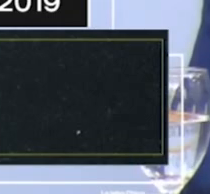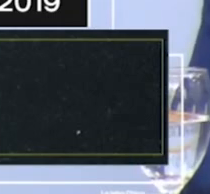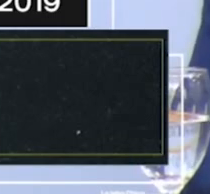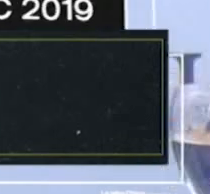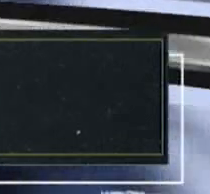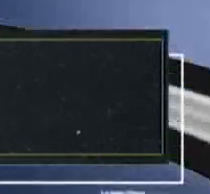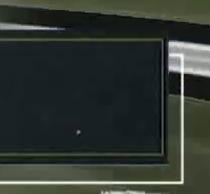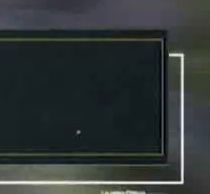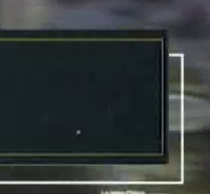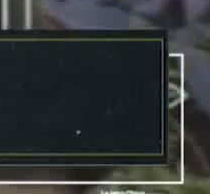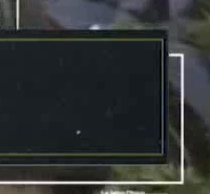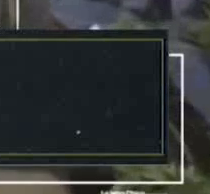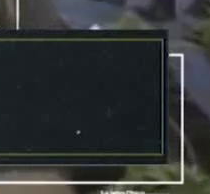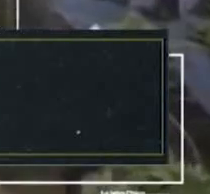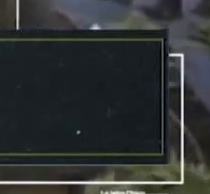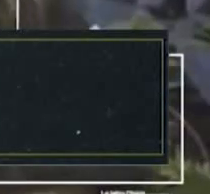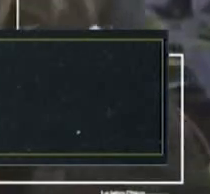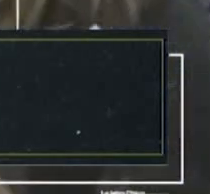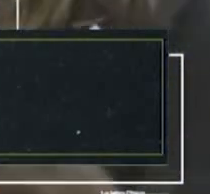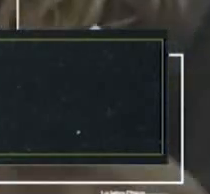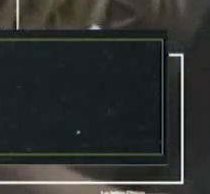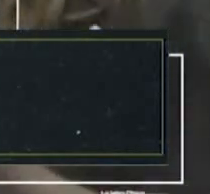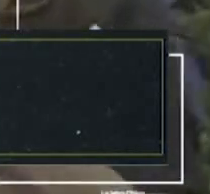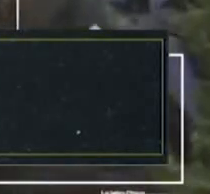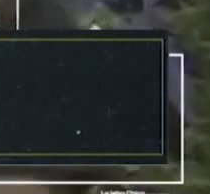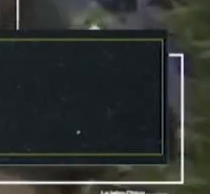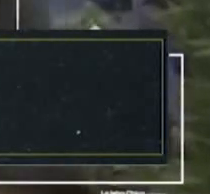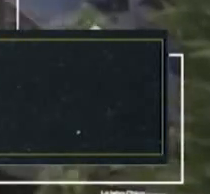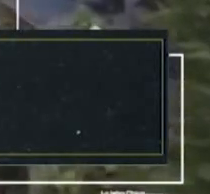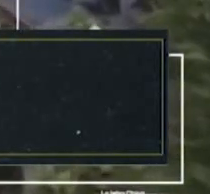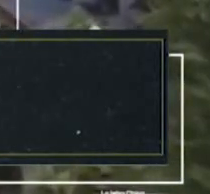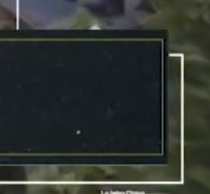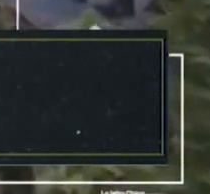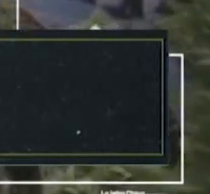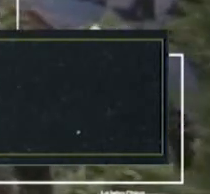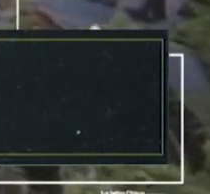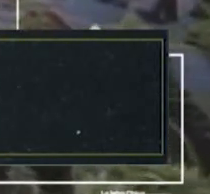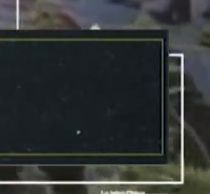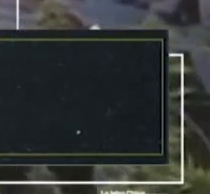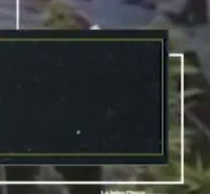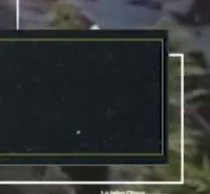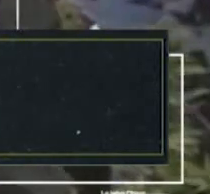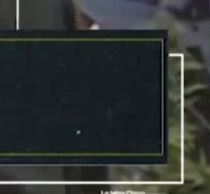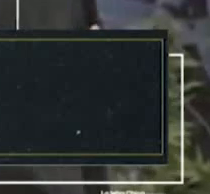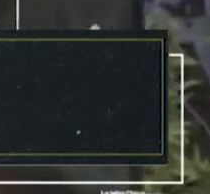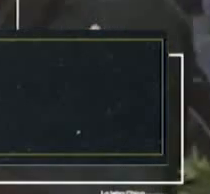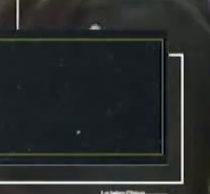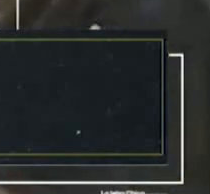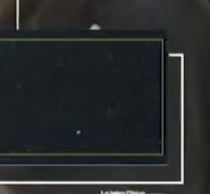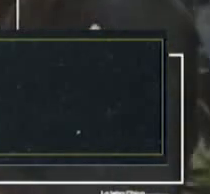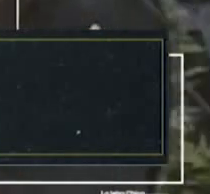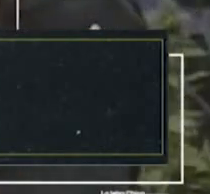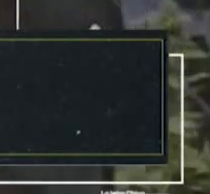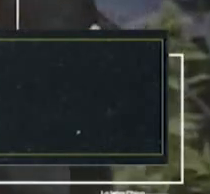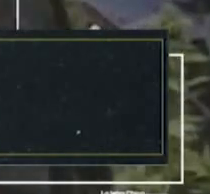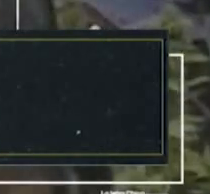y el 2018. El mercado se diversifica porque está el uso industrial, que no es psicoactivo, porque está el uso del